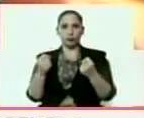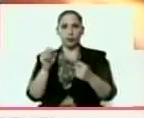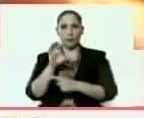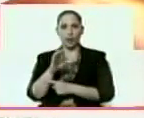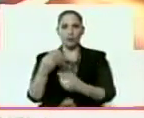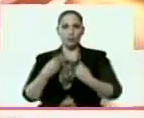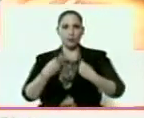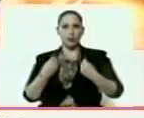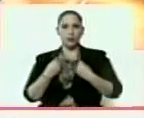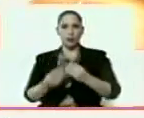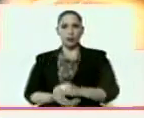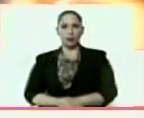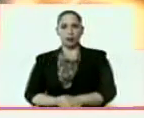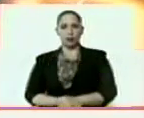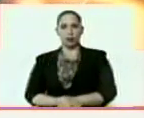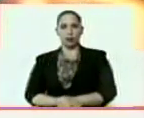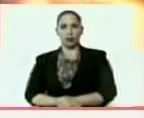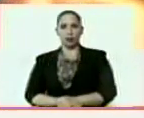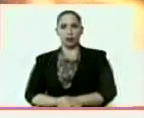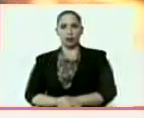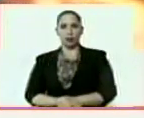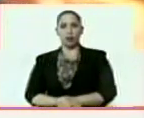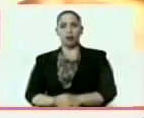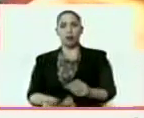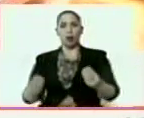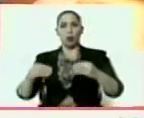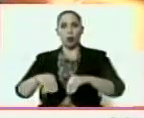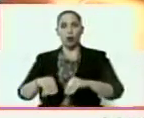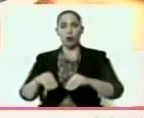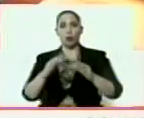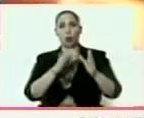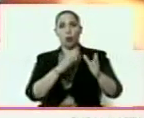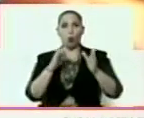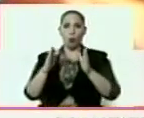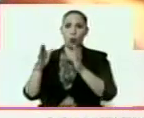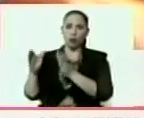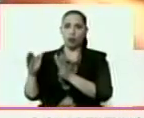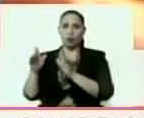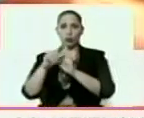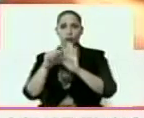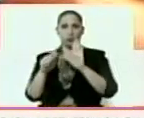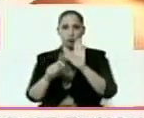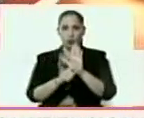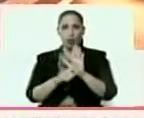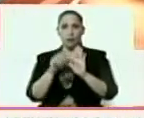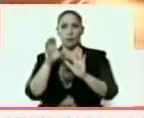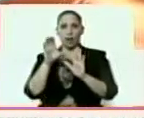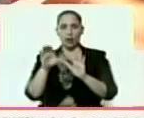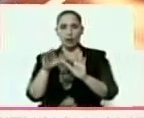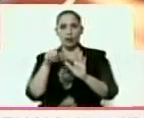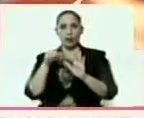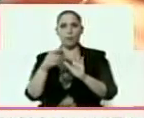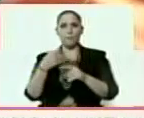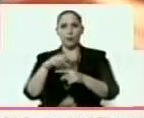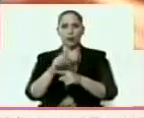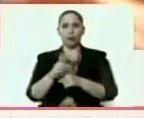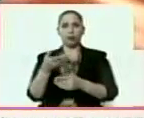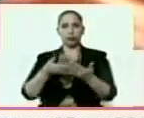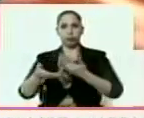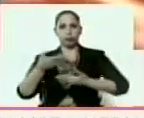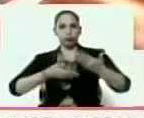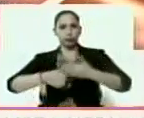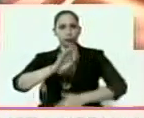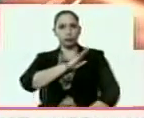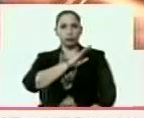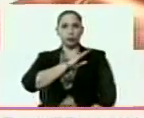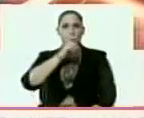vive conforme al orden constitucional de ese país, que priva además el principio de autodeterminación de los pueblos, todos los pueblos, y